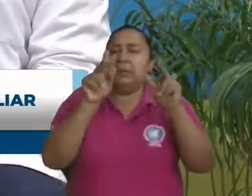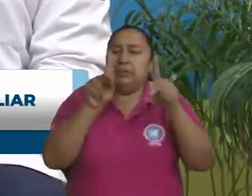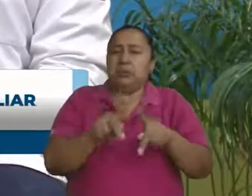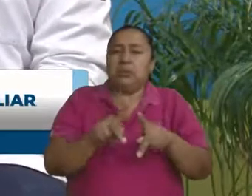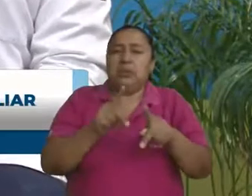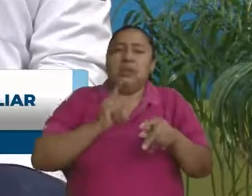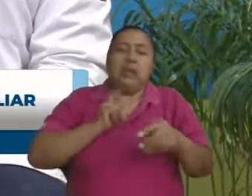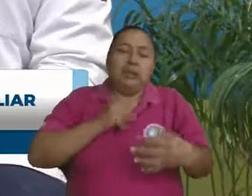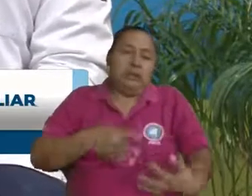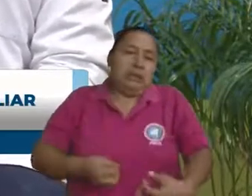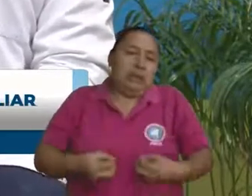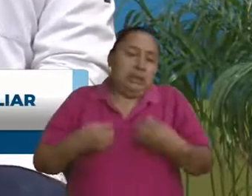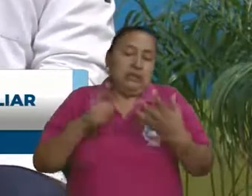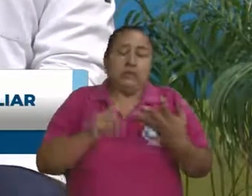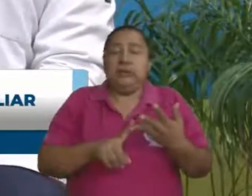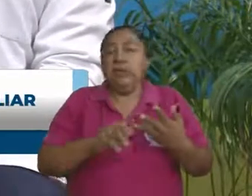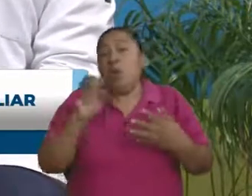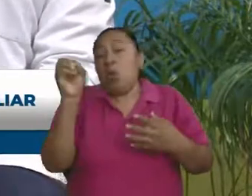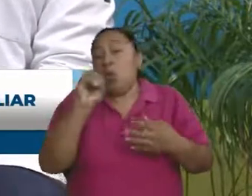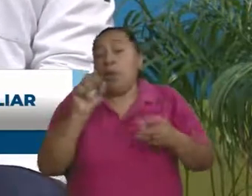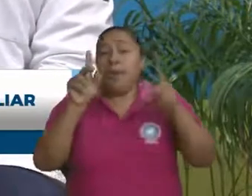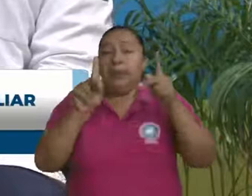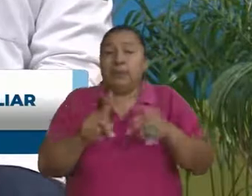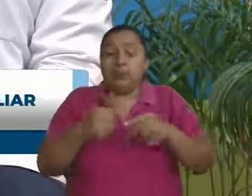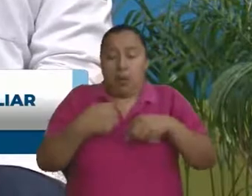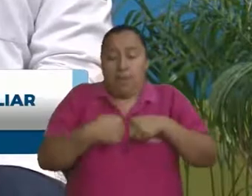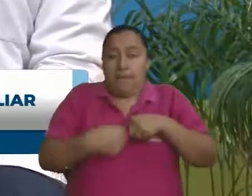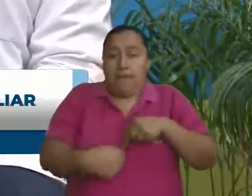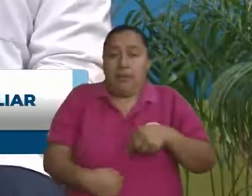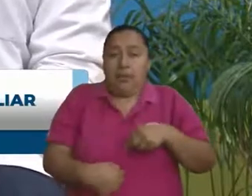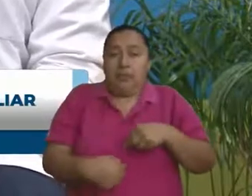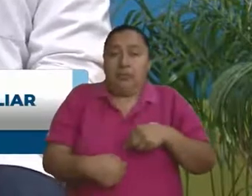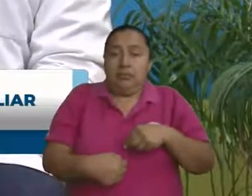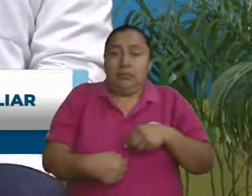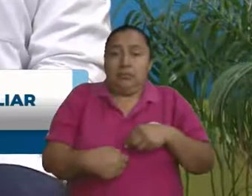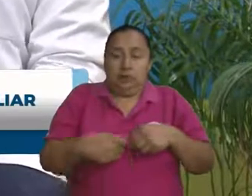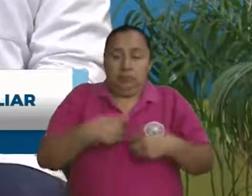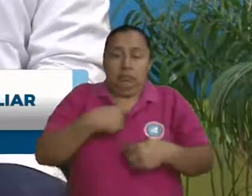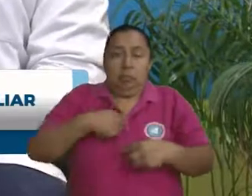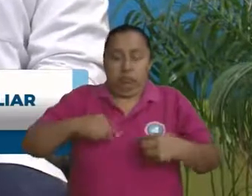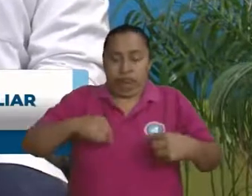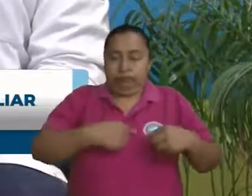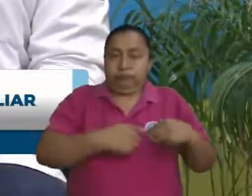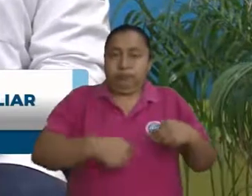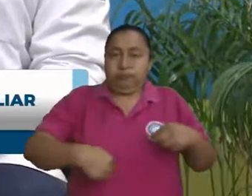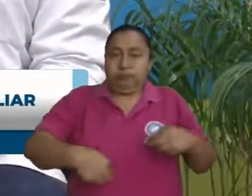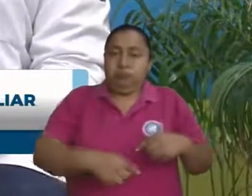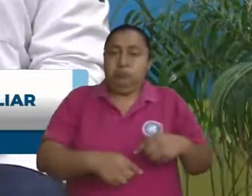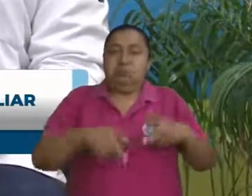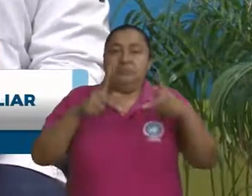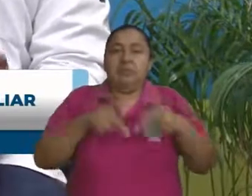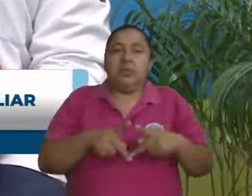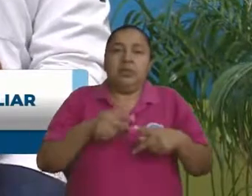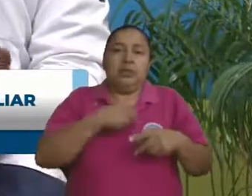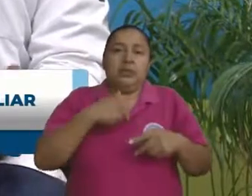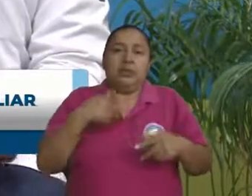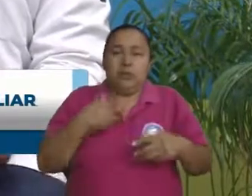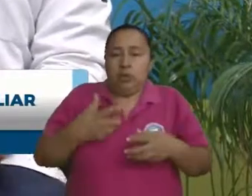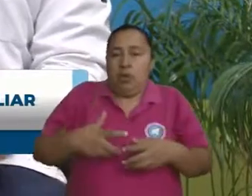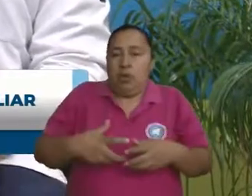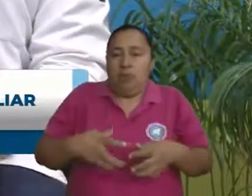sufren cáncer, los pacientes que son operados de la vía intestinal, por ejemplo, que se les realizó una extracción